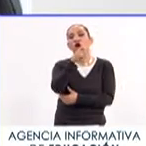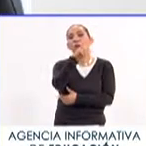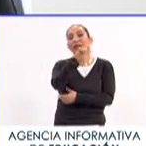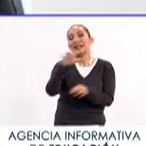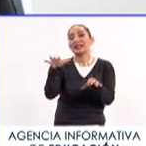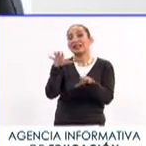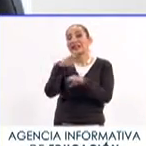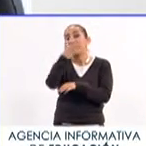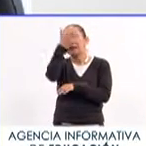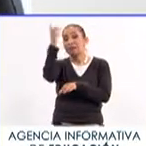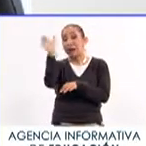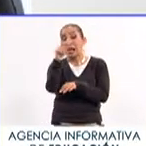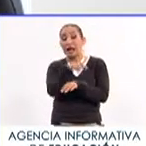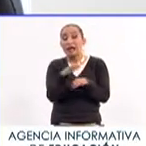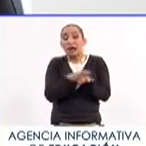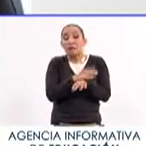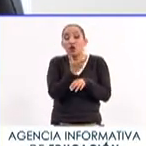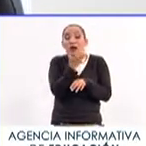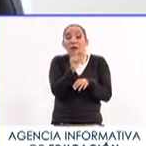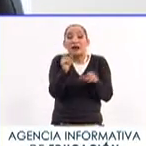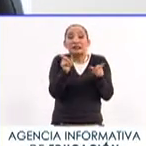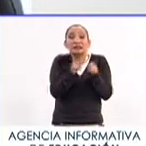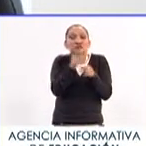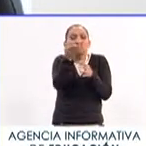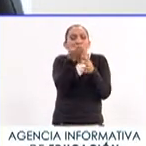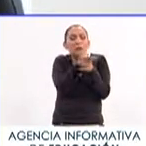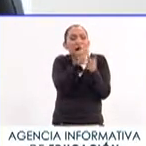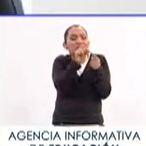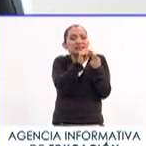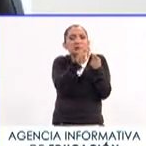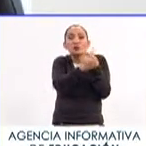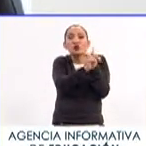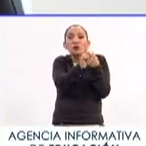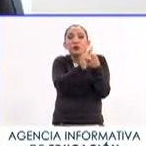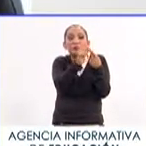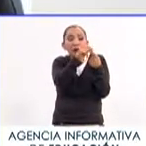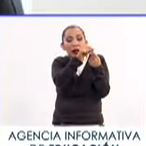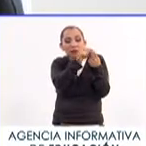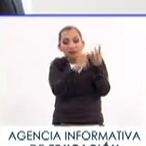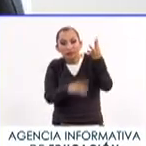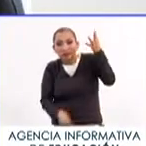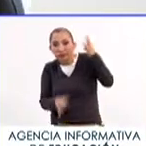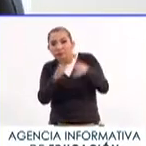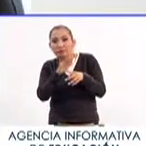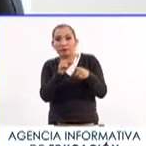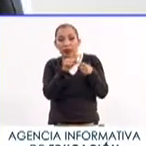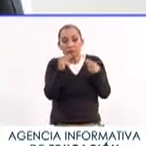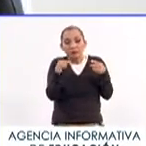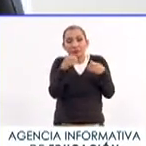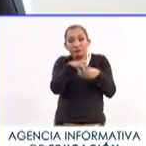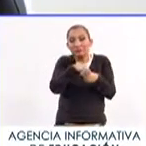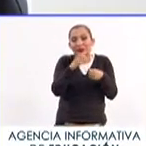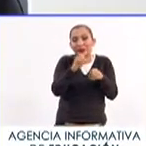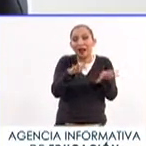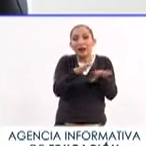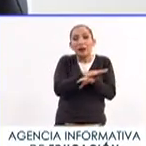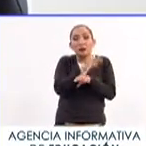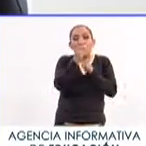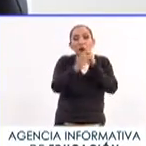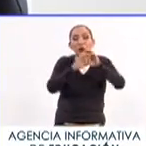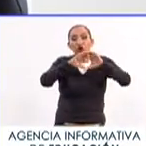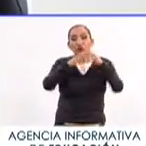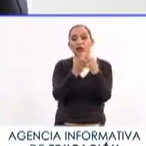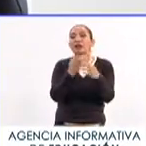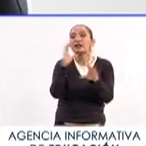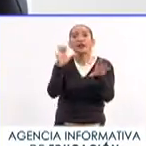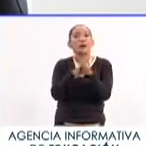cambio climático es solo una parte de todo el problema, como usted acaba de decir, y es parte de lo que llamamos el cambio global, ¿no? Y el